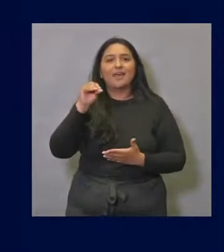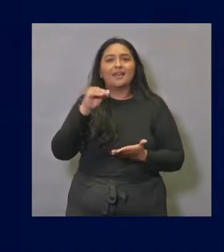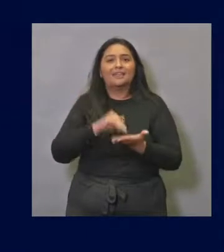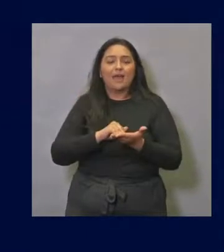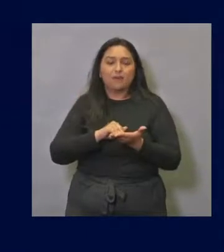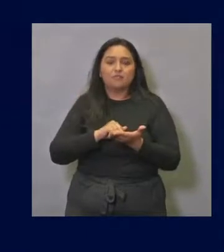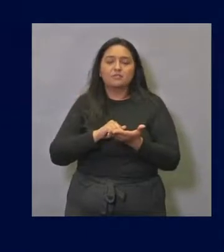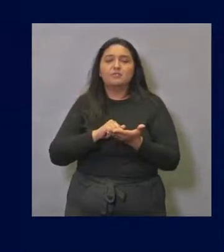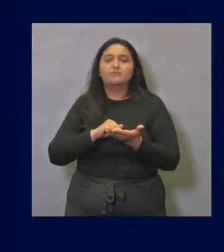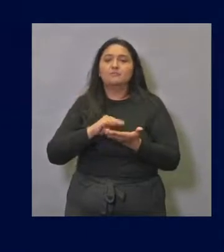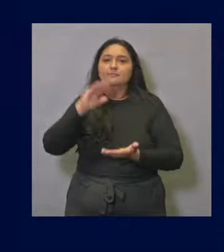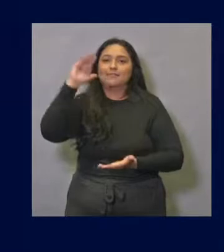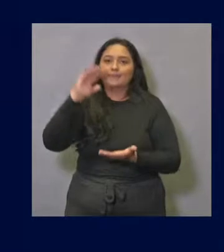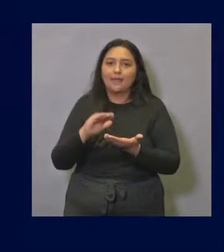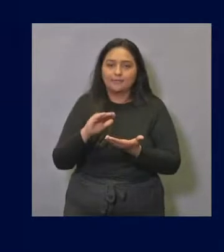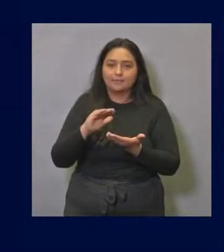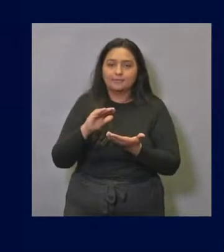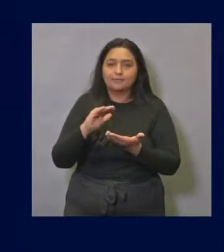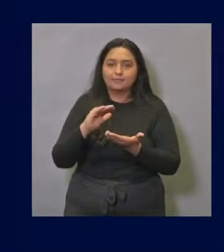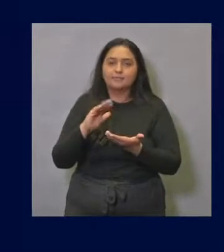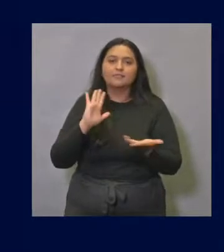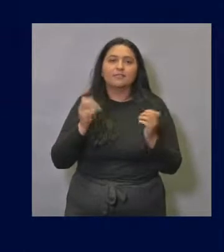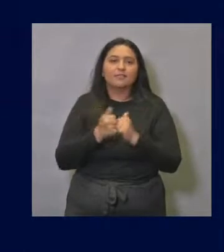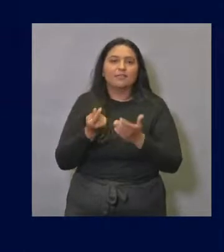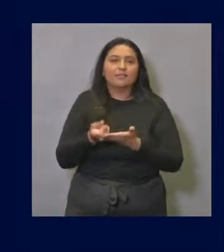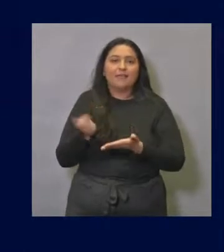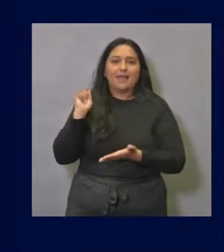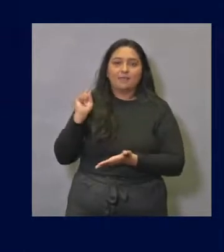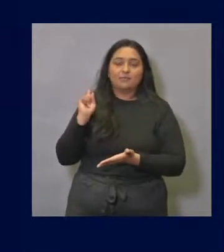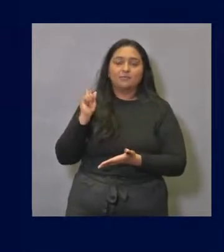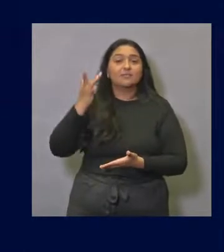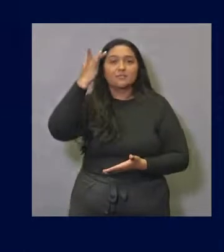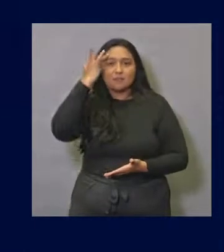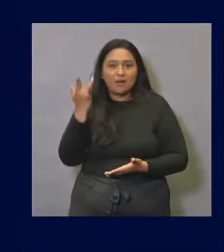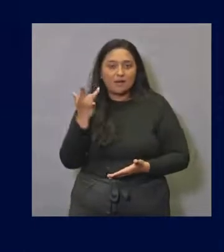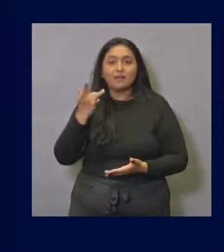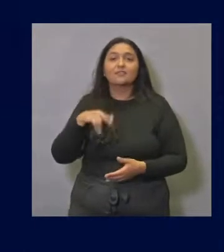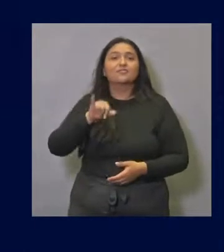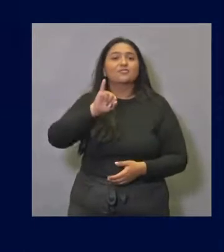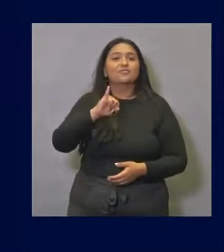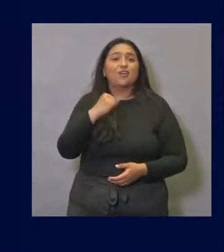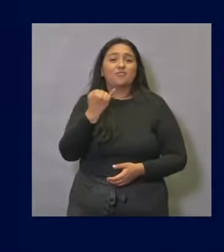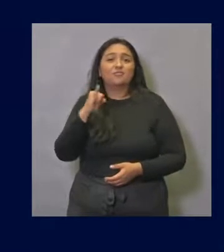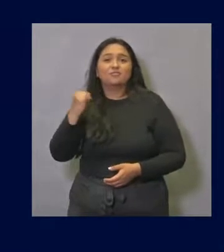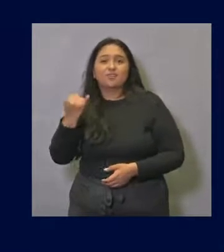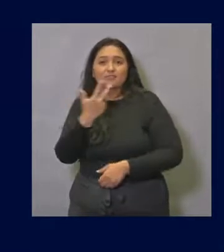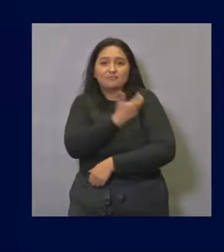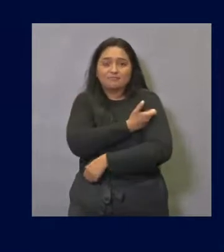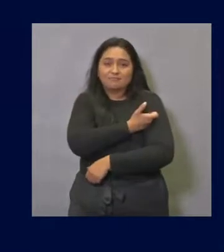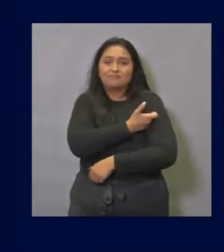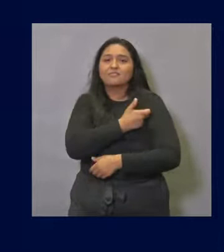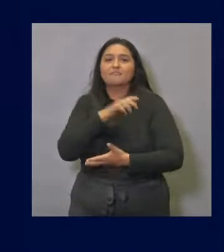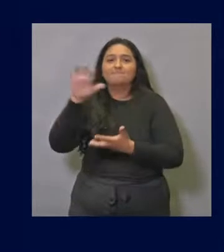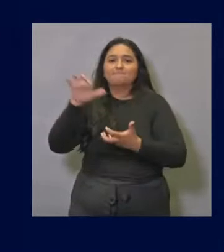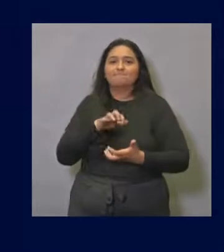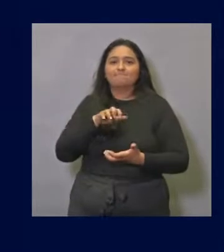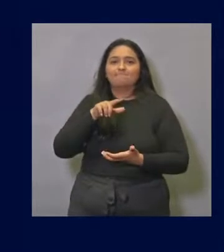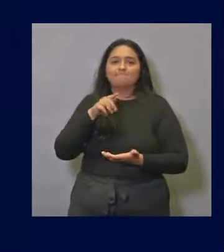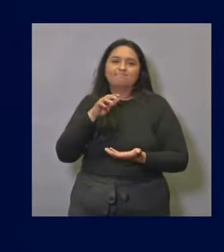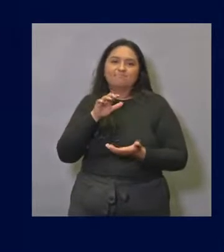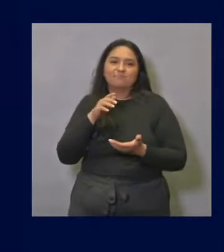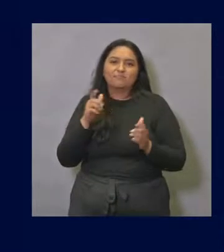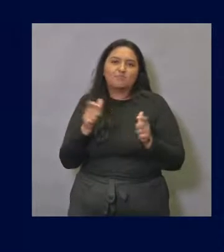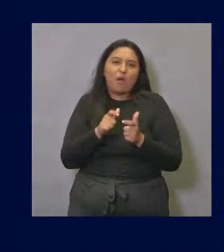semana pasada, en gran parte porque recibimos muchas menos dosis de Johnson & Johnson esta semana. La semana